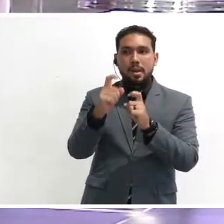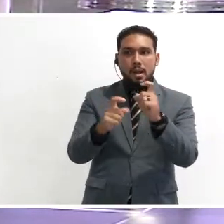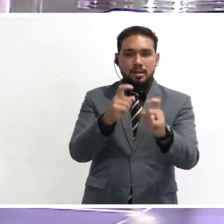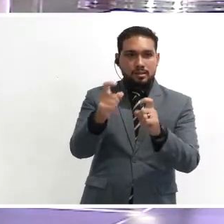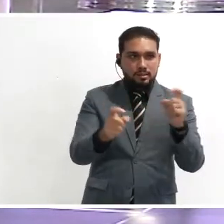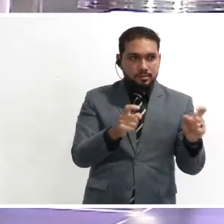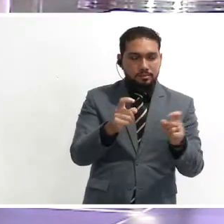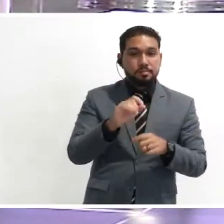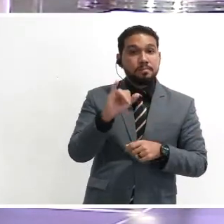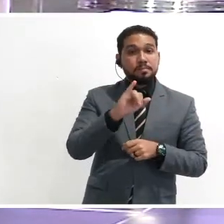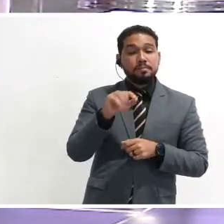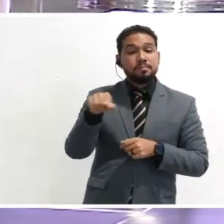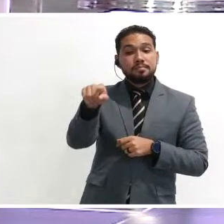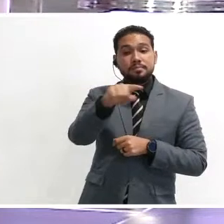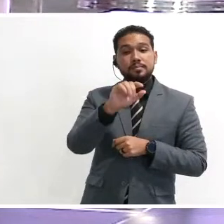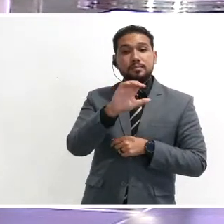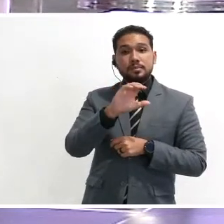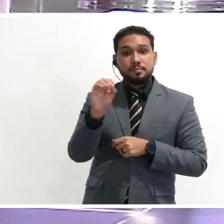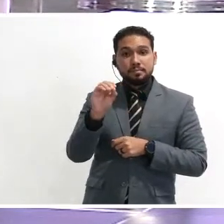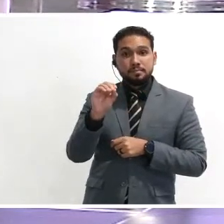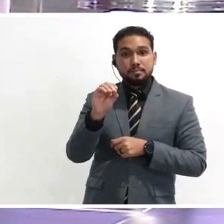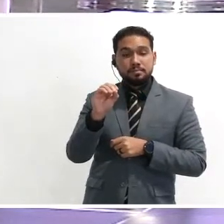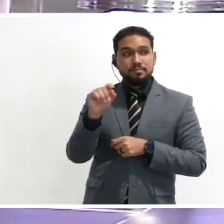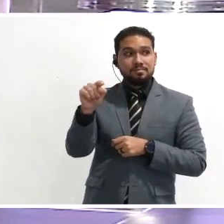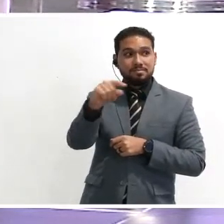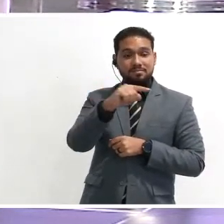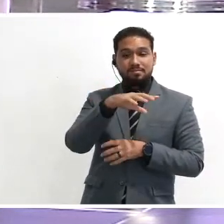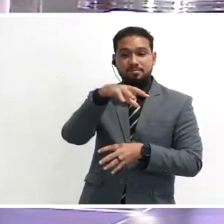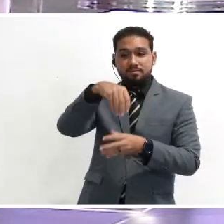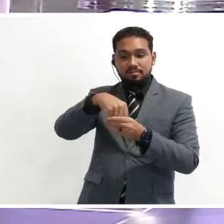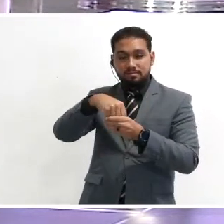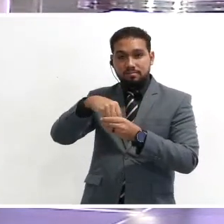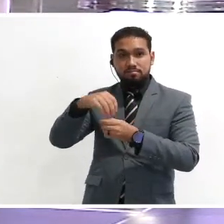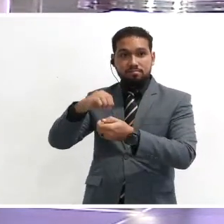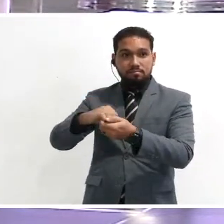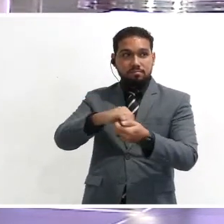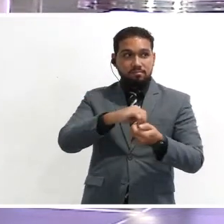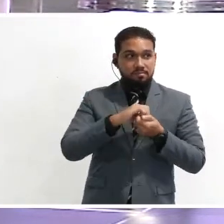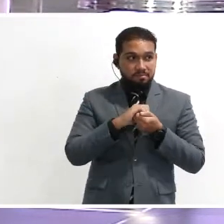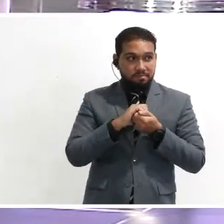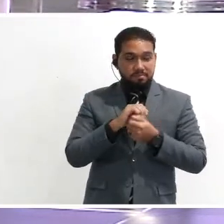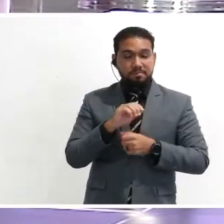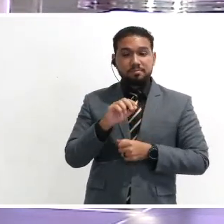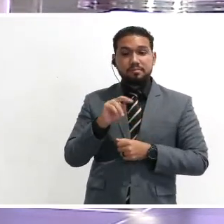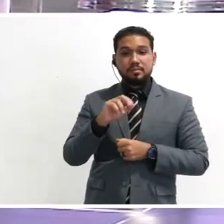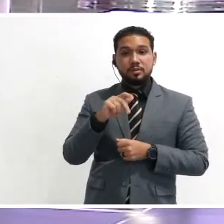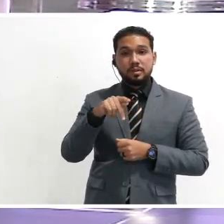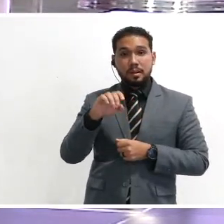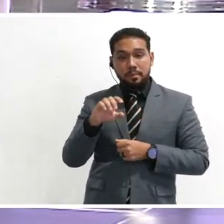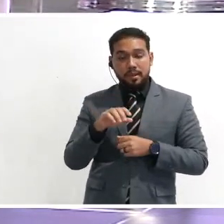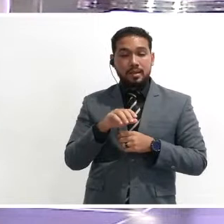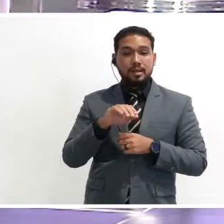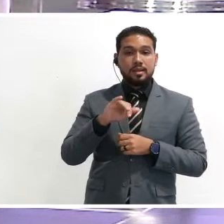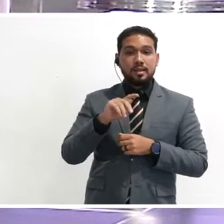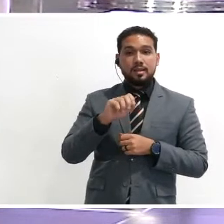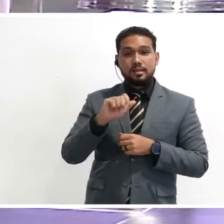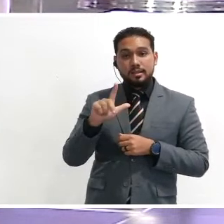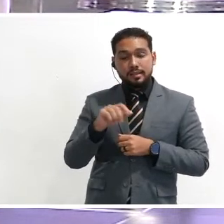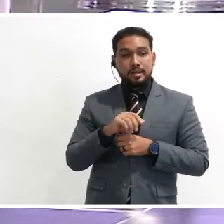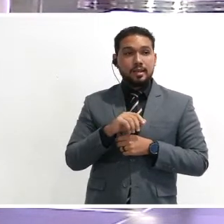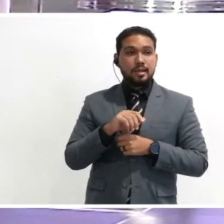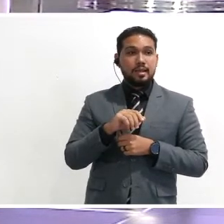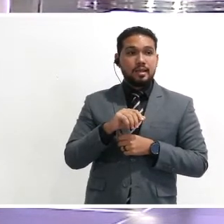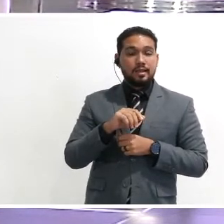las empresas, las instituciones, disculpen, participantes son UNAPEC, UTESA, ITLA, la UAS,